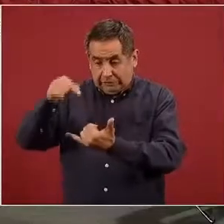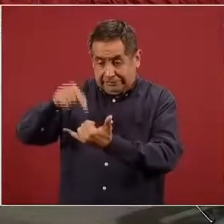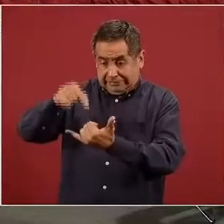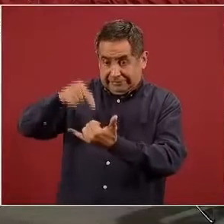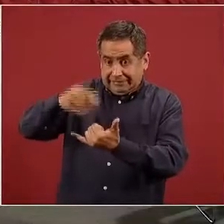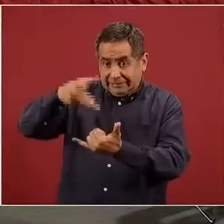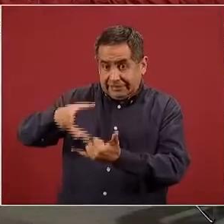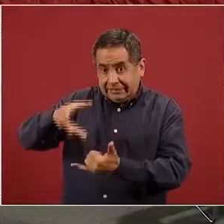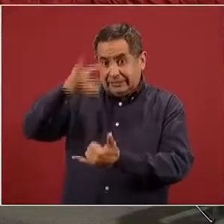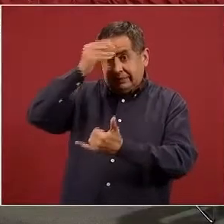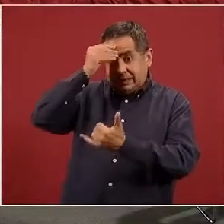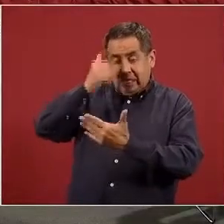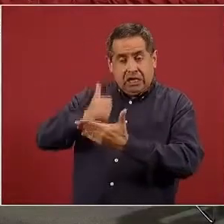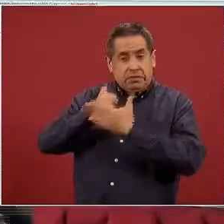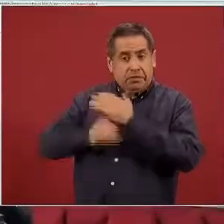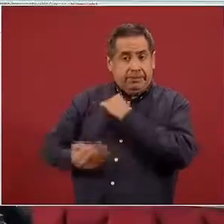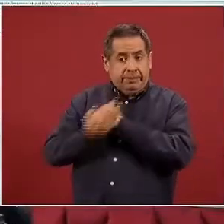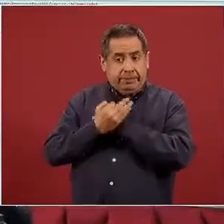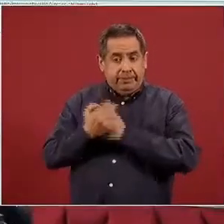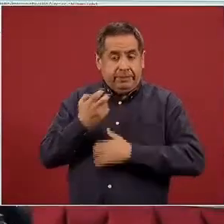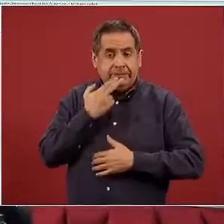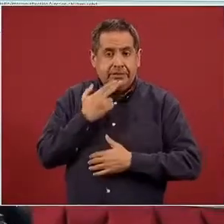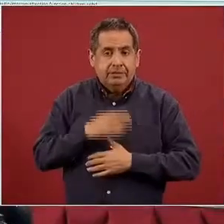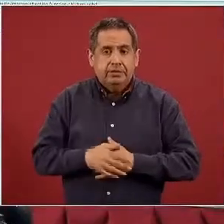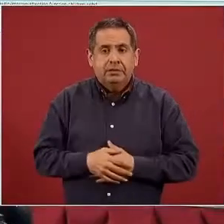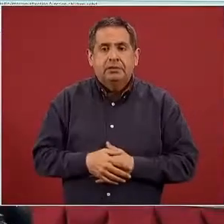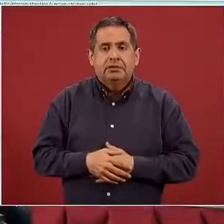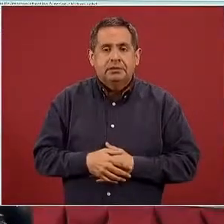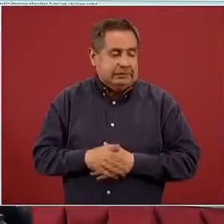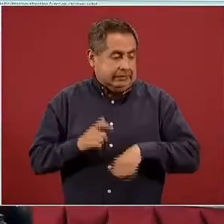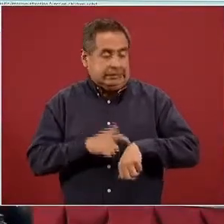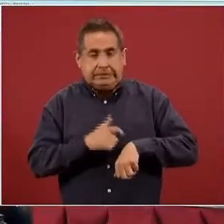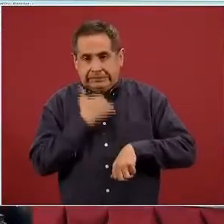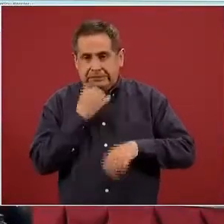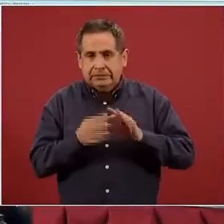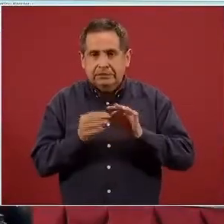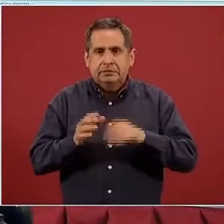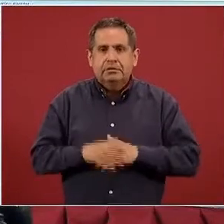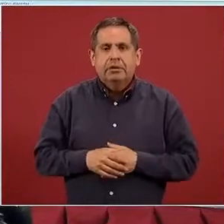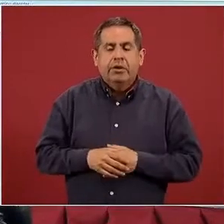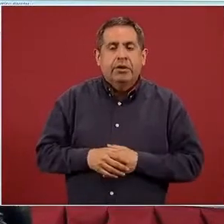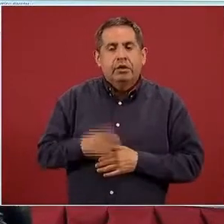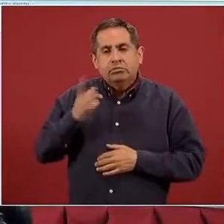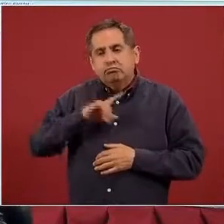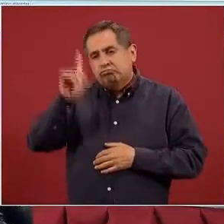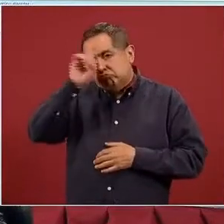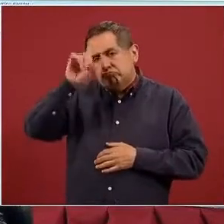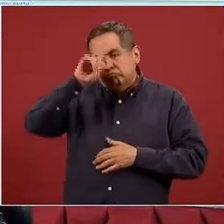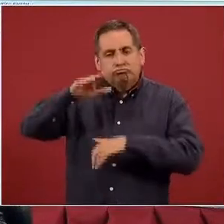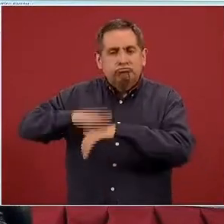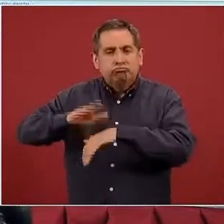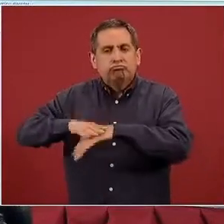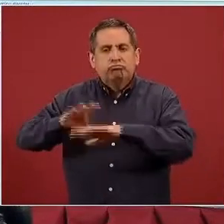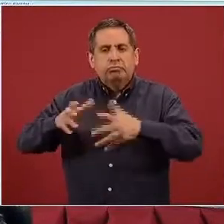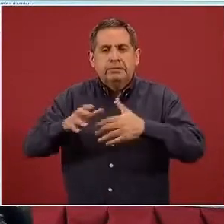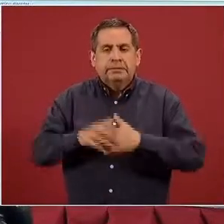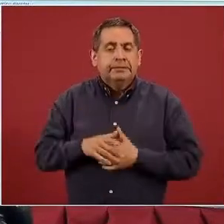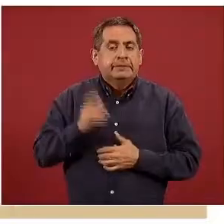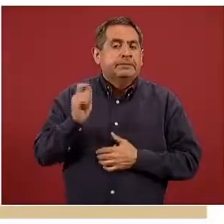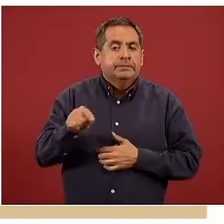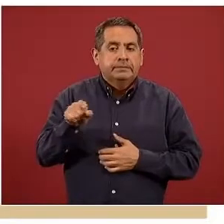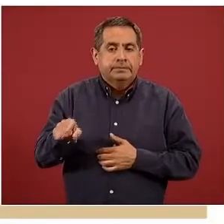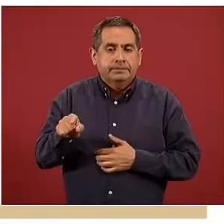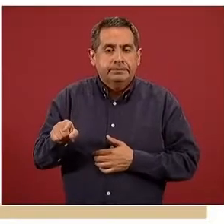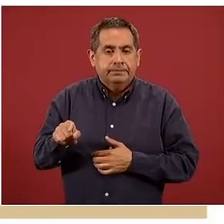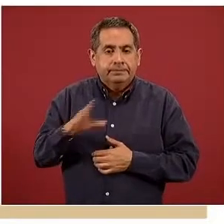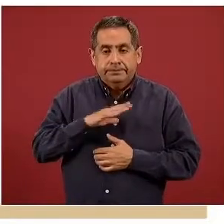juegos. Ahora sí que la siguiente, por favor, porque casi nos queda muy poco tiempo, para ir a unas recomendaciones. Bueno, primero que nada,